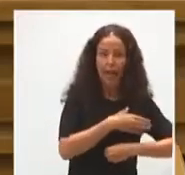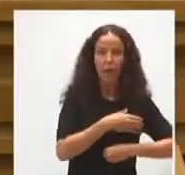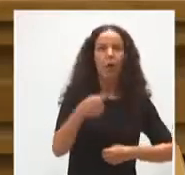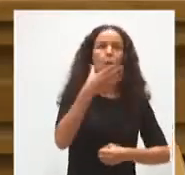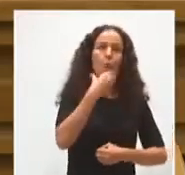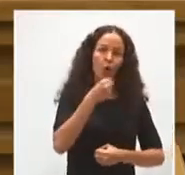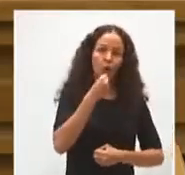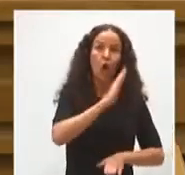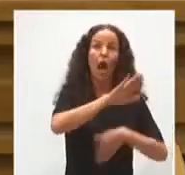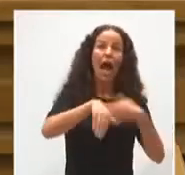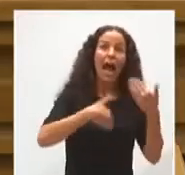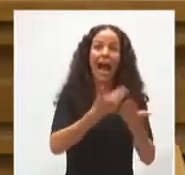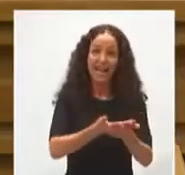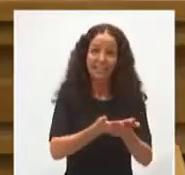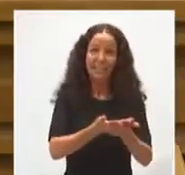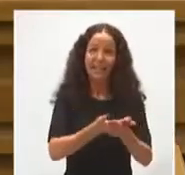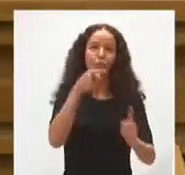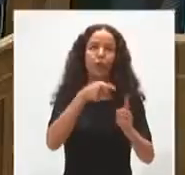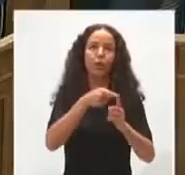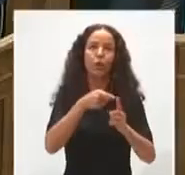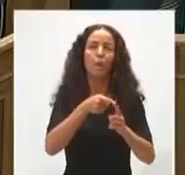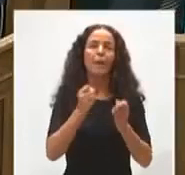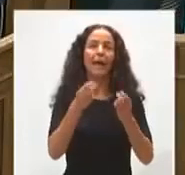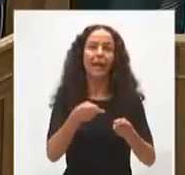hasta que se empleó para echar a la gente a la calle